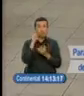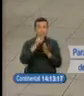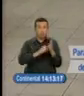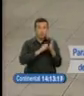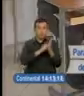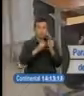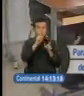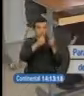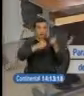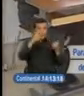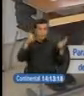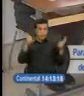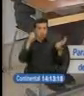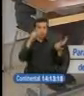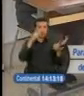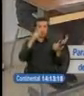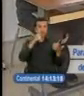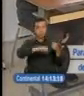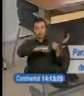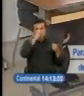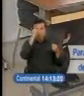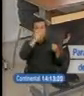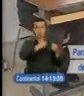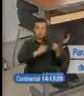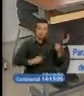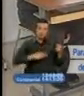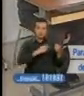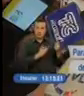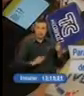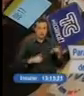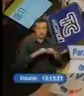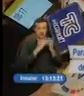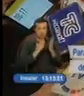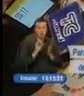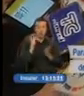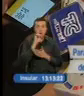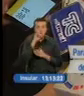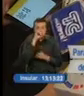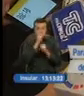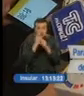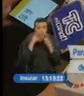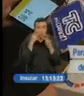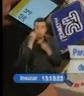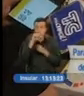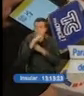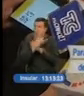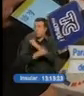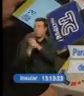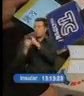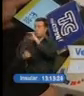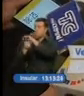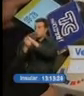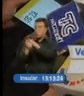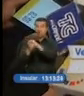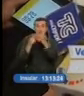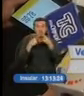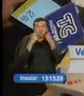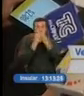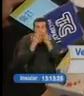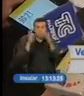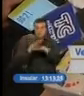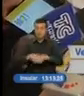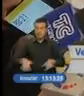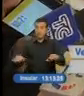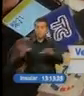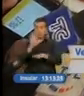elección popular y funcionarios públicos posean bienes o inversiones en paraísos fiscales. Y el artículo 106 de la Constitución de la República señala que el pronunciamiento